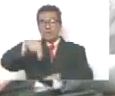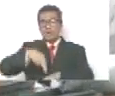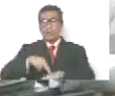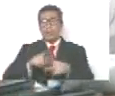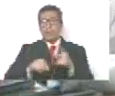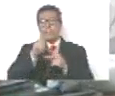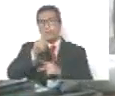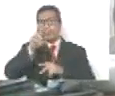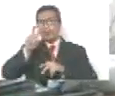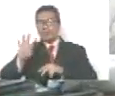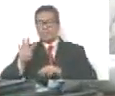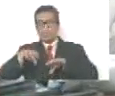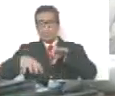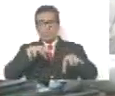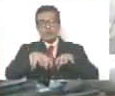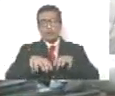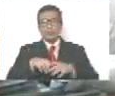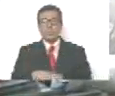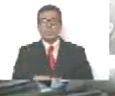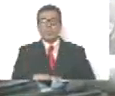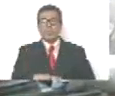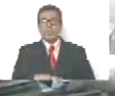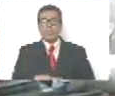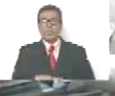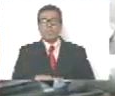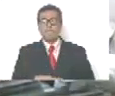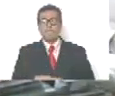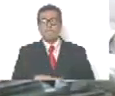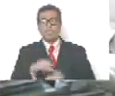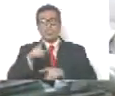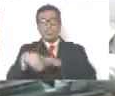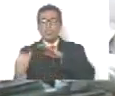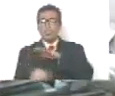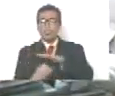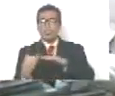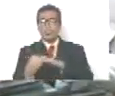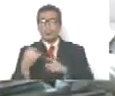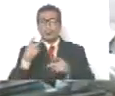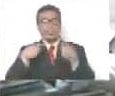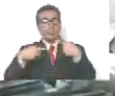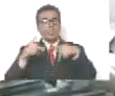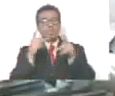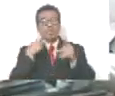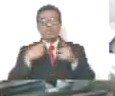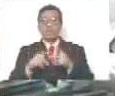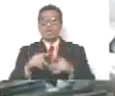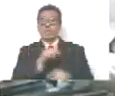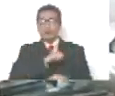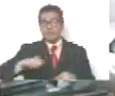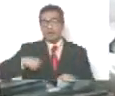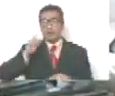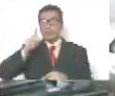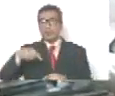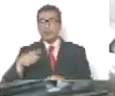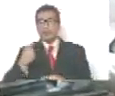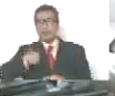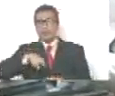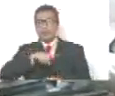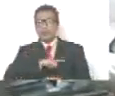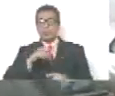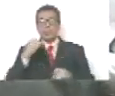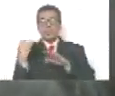estados y a través de las instituciones públicas, bueno, también las privadas, pero sobre todo hacemos hincapié en las instituciones